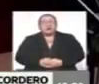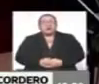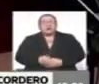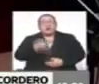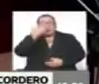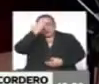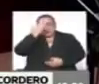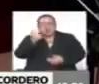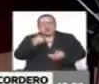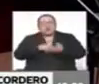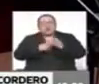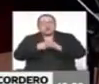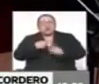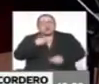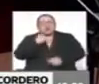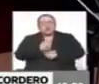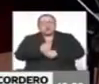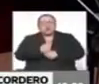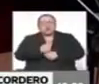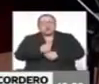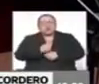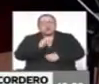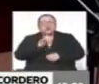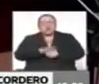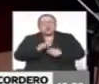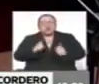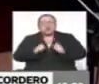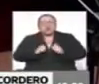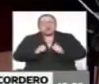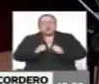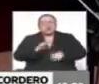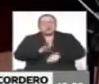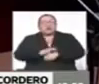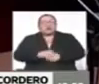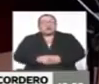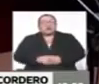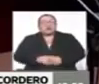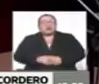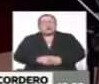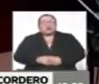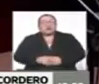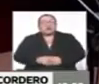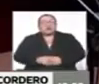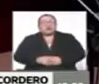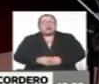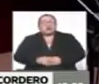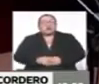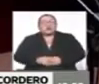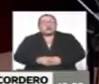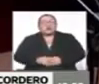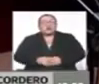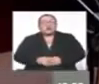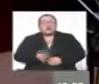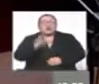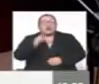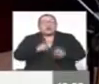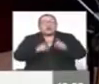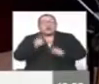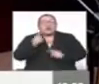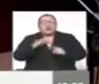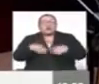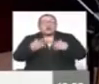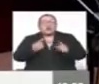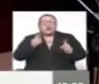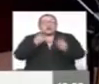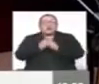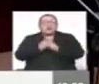bien Yo la he conocido también no Cuántas veces he conversado con ella pero lamentablemente ha actuado